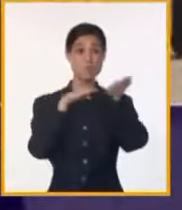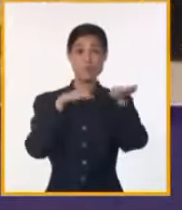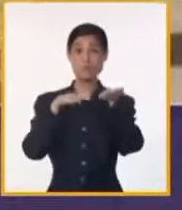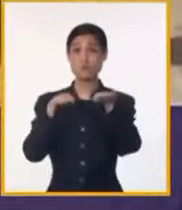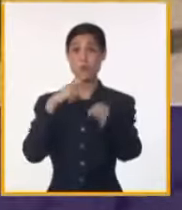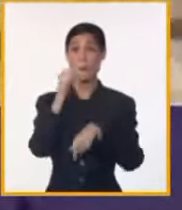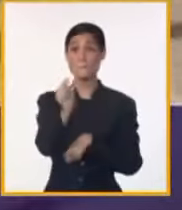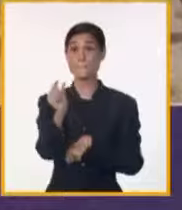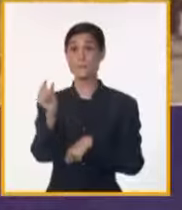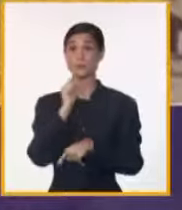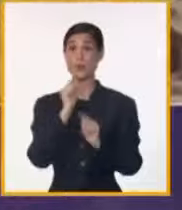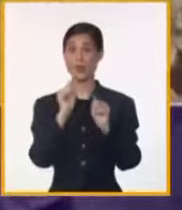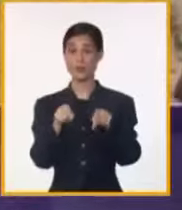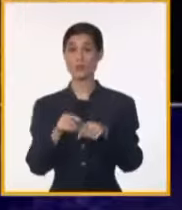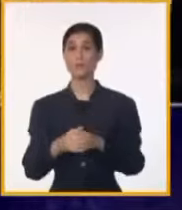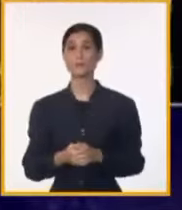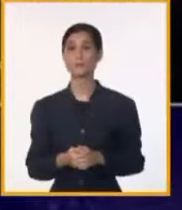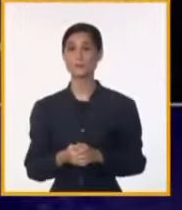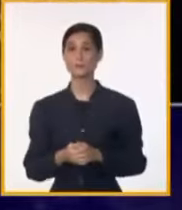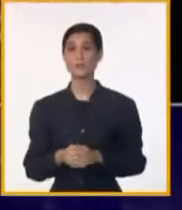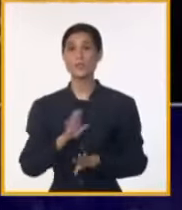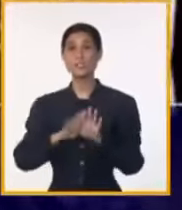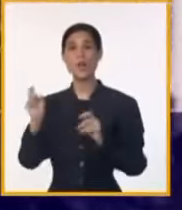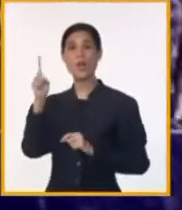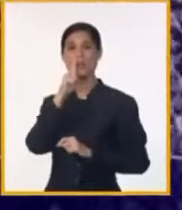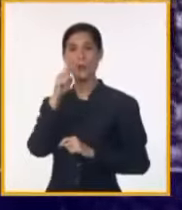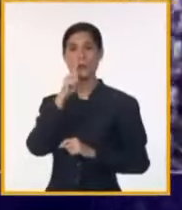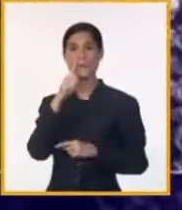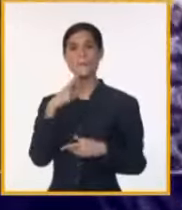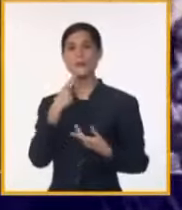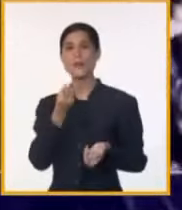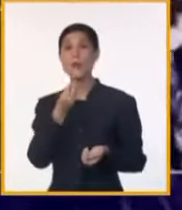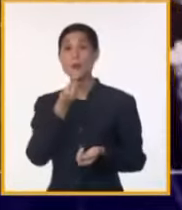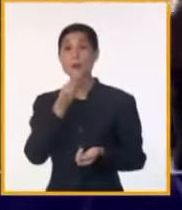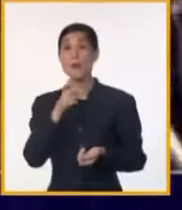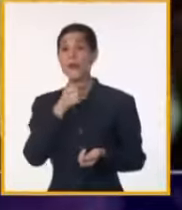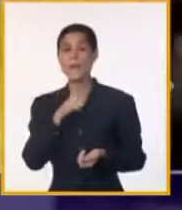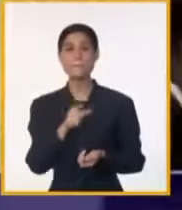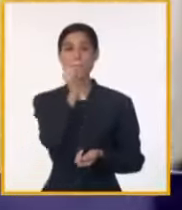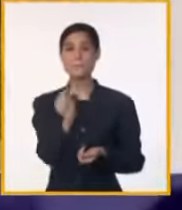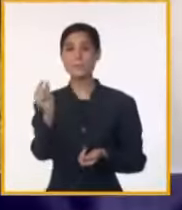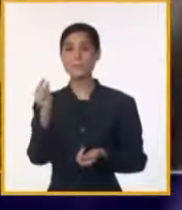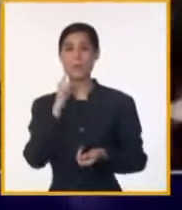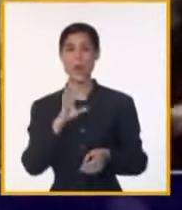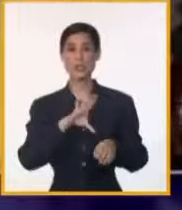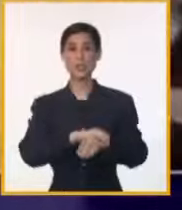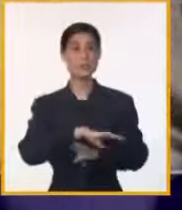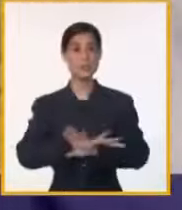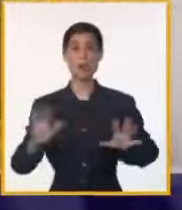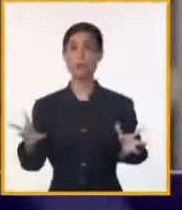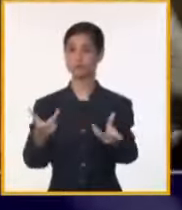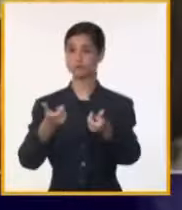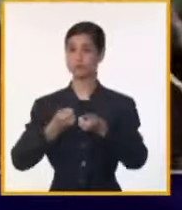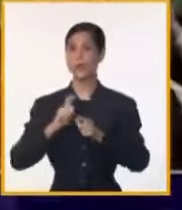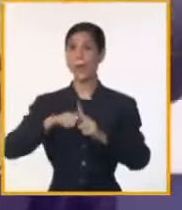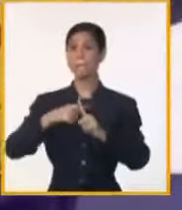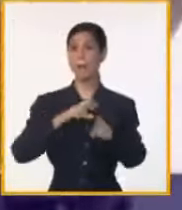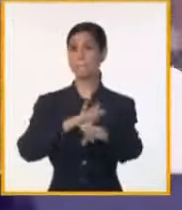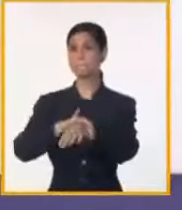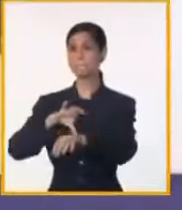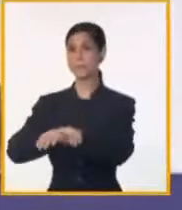desplazada una única tregua en noviembre permite recuperar más de 100 secuestrados a cambio de 240 presos